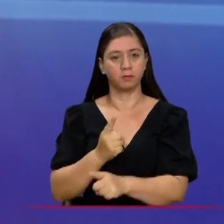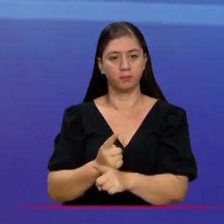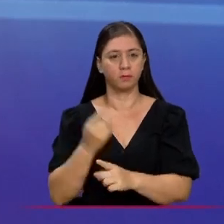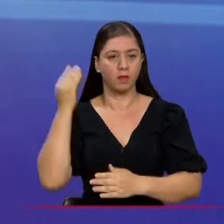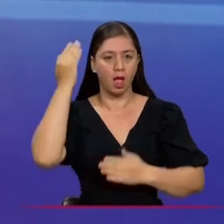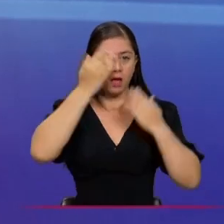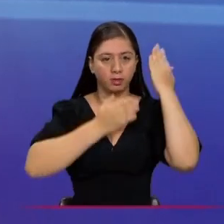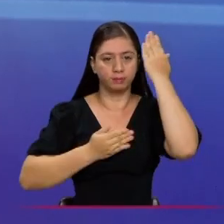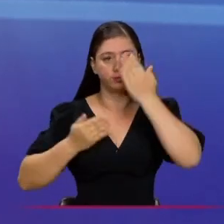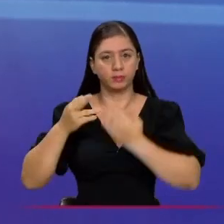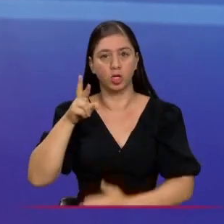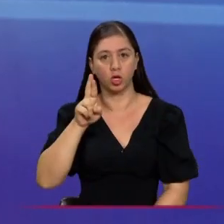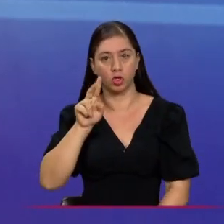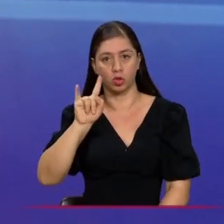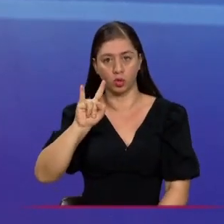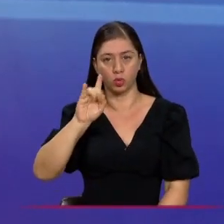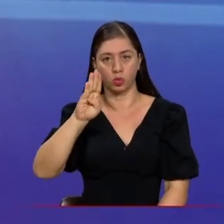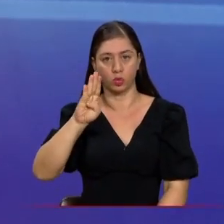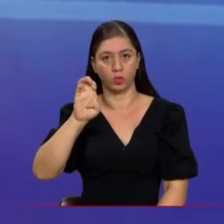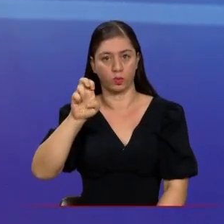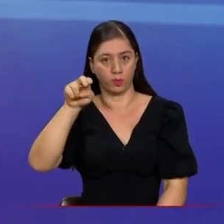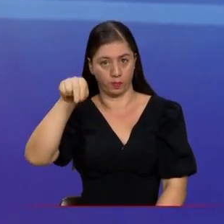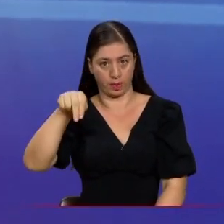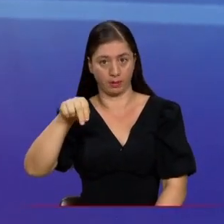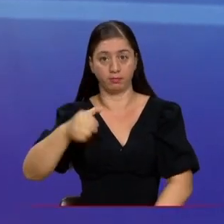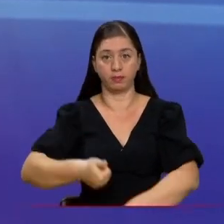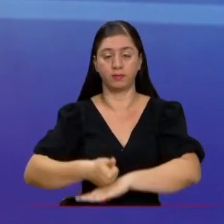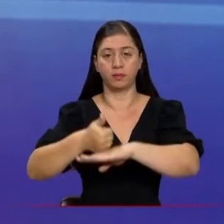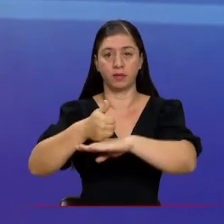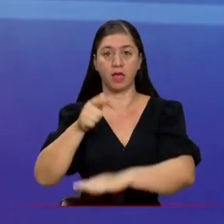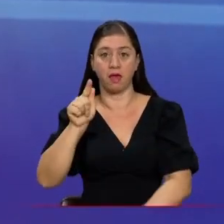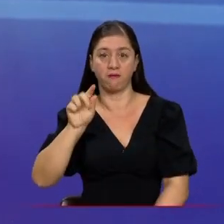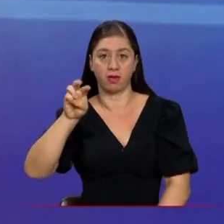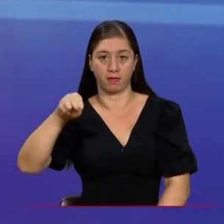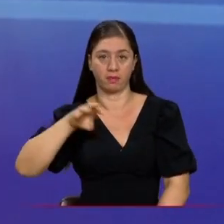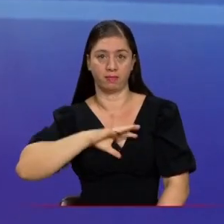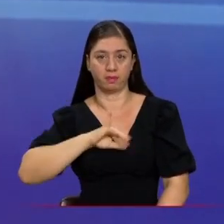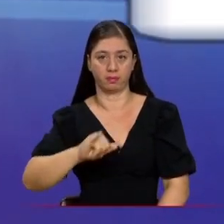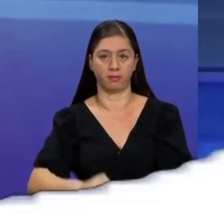El análisis de Rubén Darío Gálvez, el director de la FM de RCN en Cali.